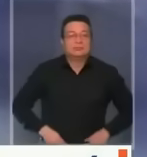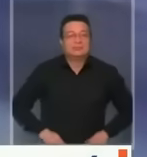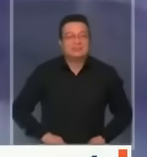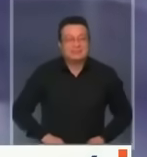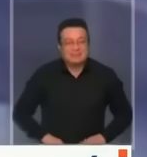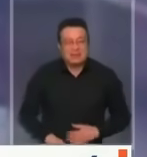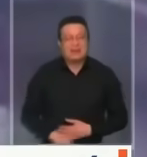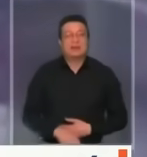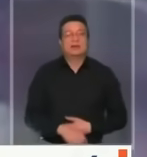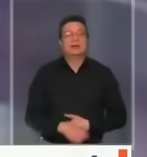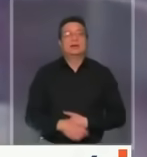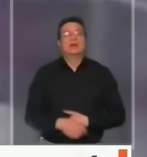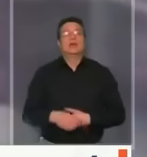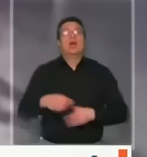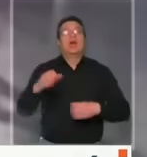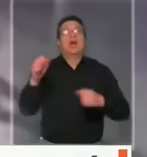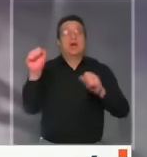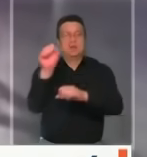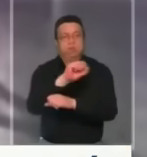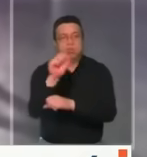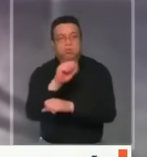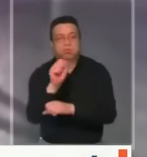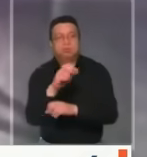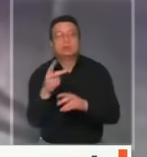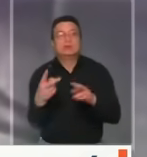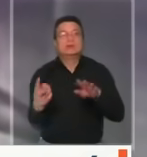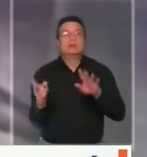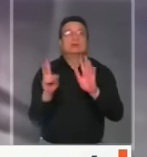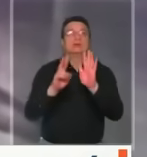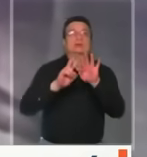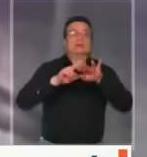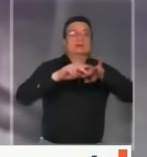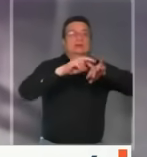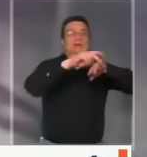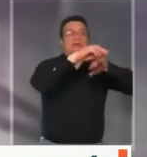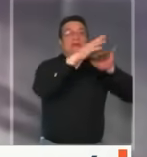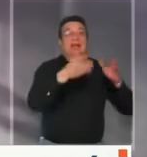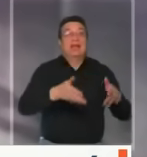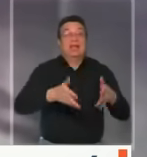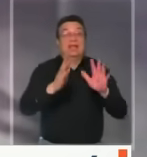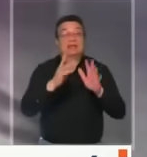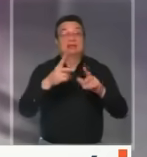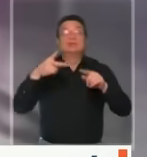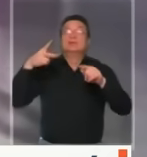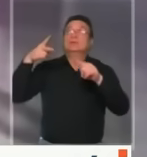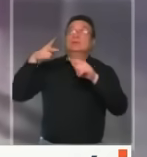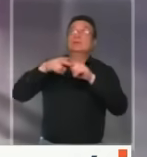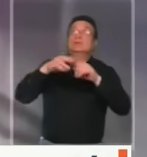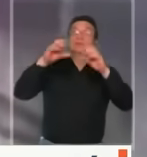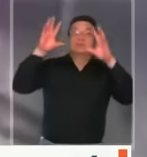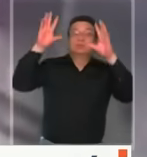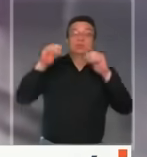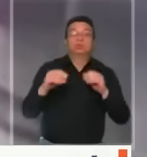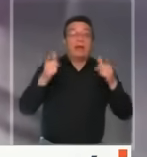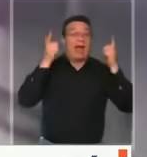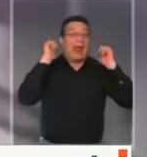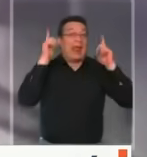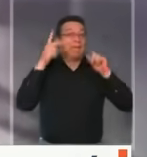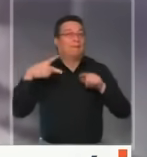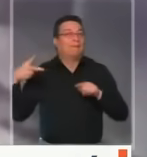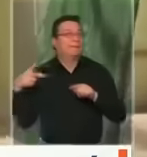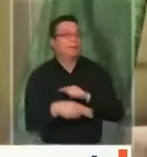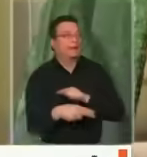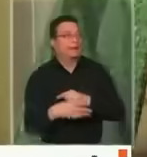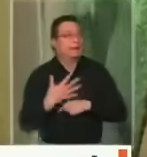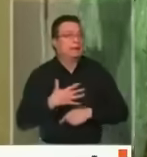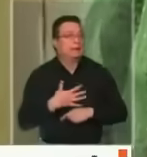En una camioneta y con la instalación de una escalera en la calle, estos sujetos llegaron a cortar el tendido eléctrico para desactivar las alarmas de su objetivo